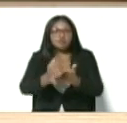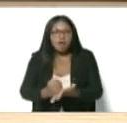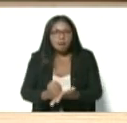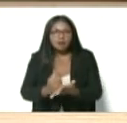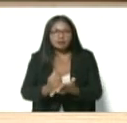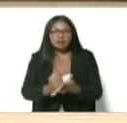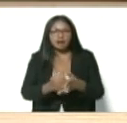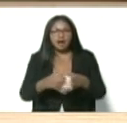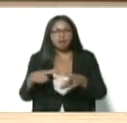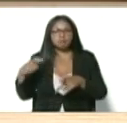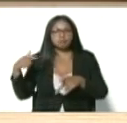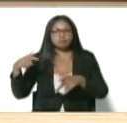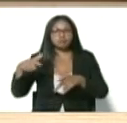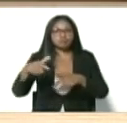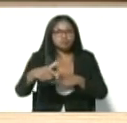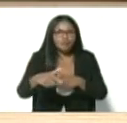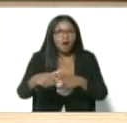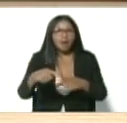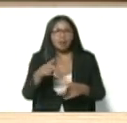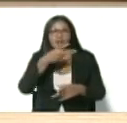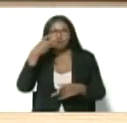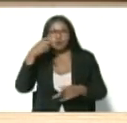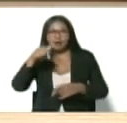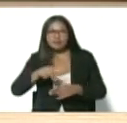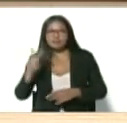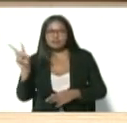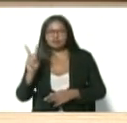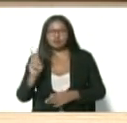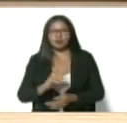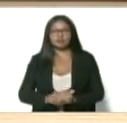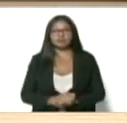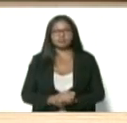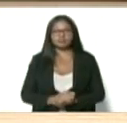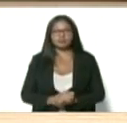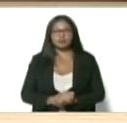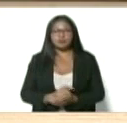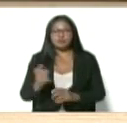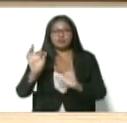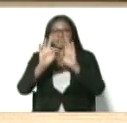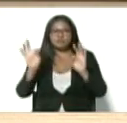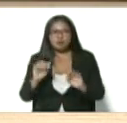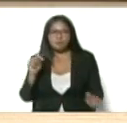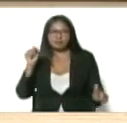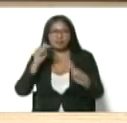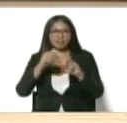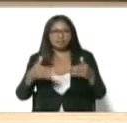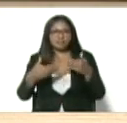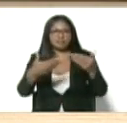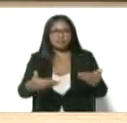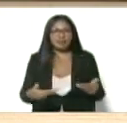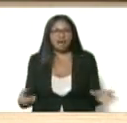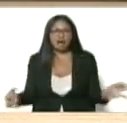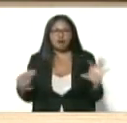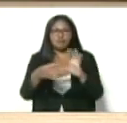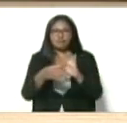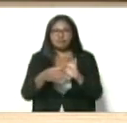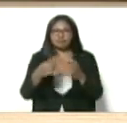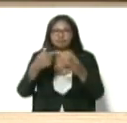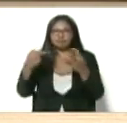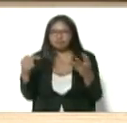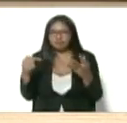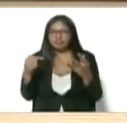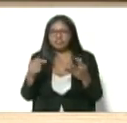venezuela y fuera de venezuela metro dos métodos de entrega directa de droga alianzas con mafias con